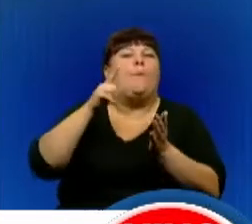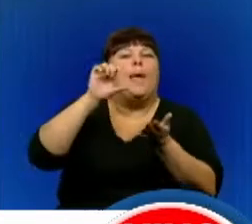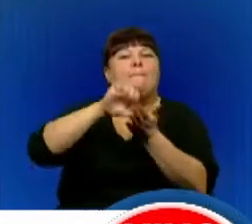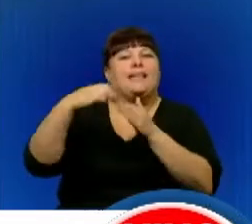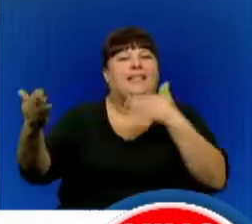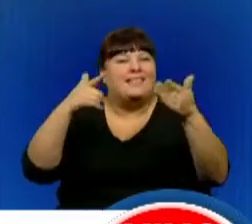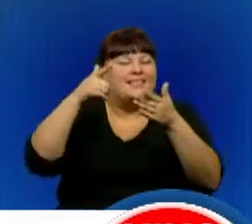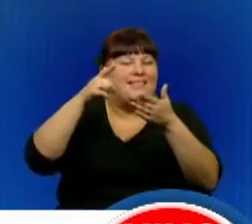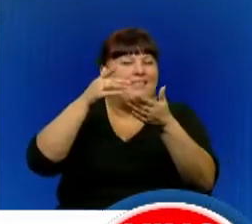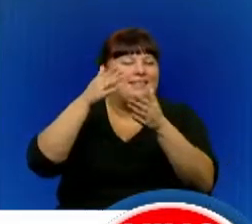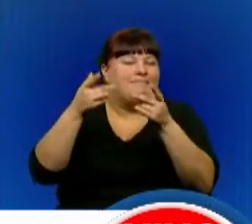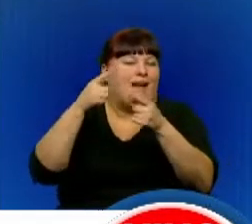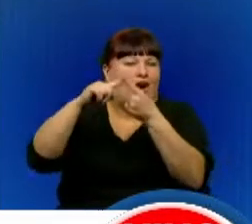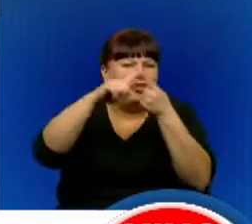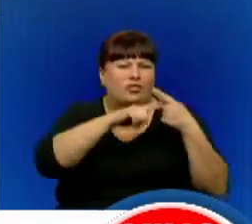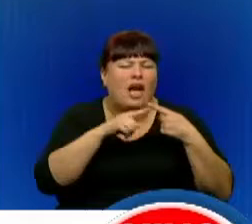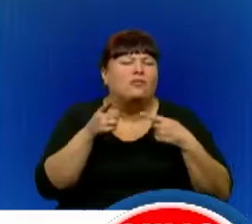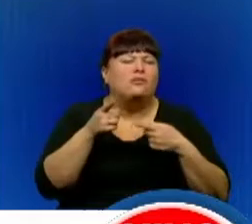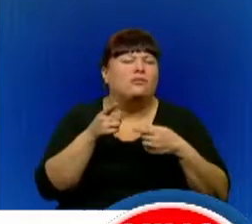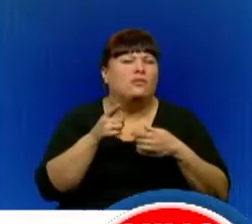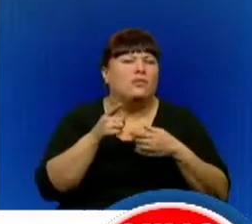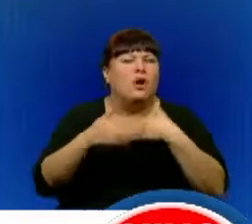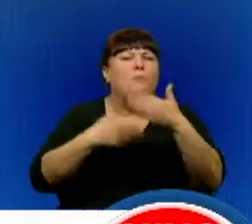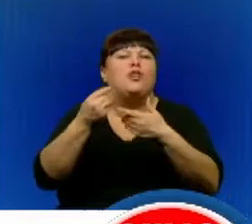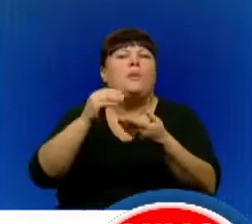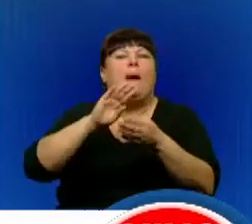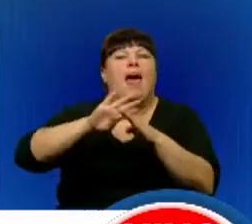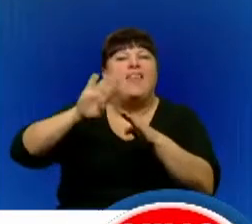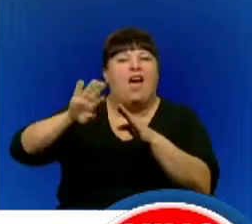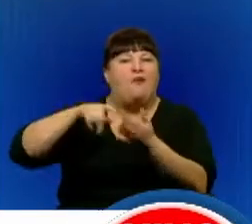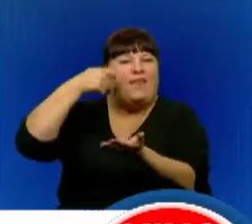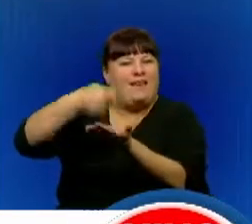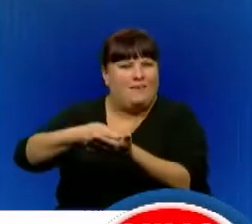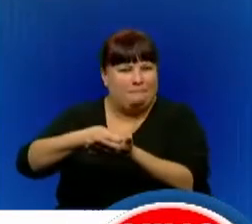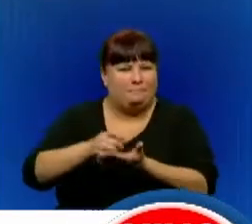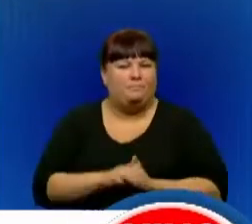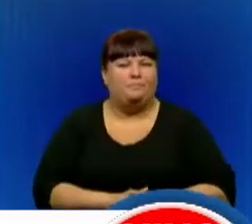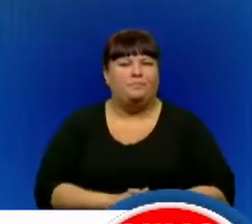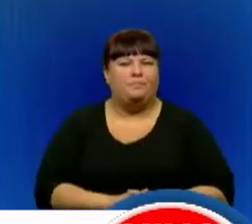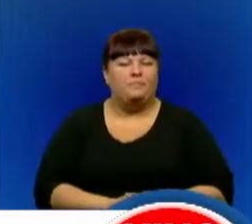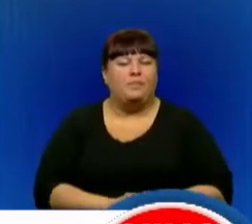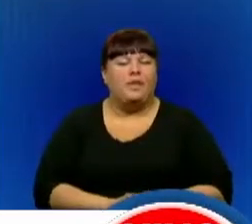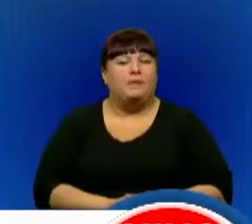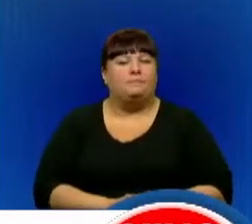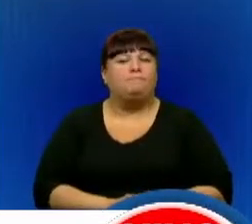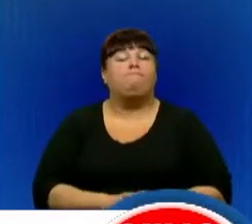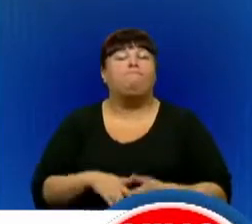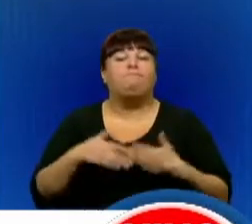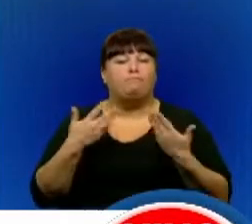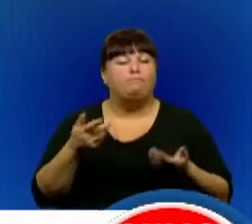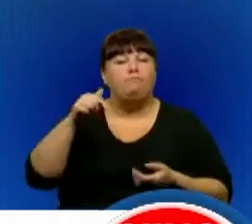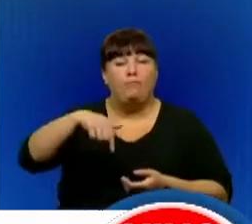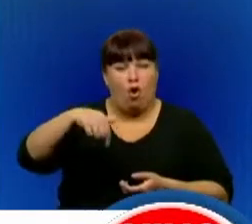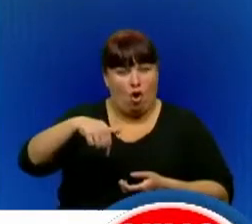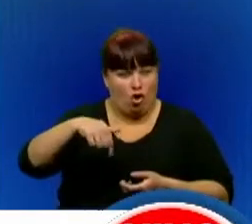multilaterales en los procesos en los procesos de reestructuración de la deuda. Pero lo que hoy